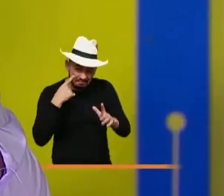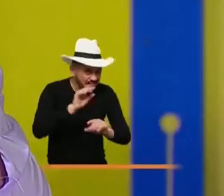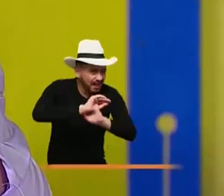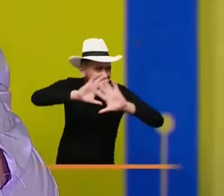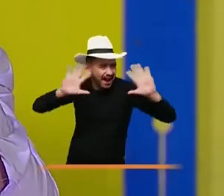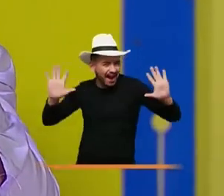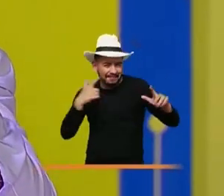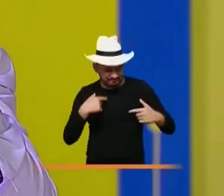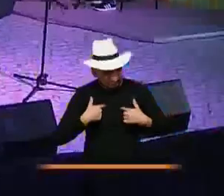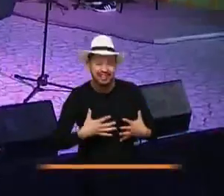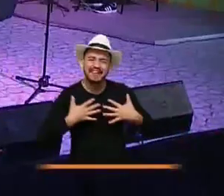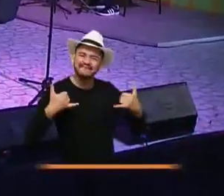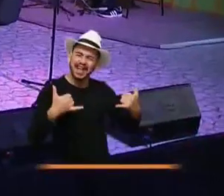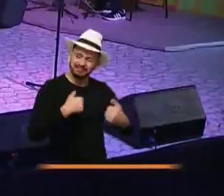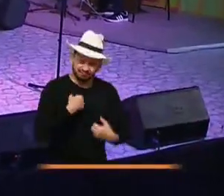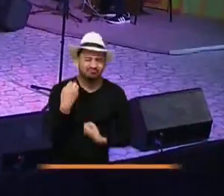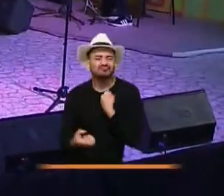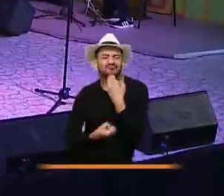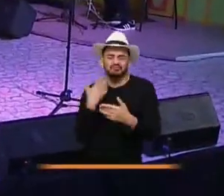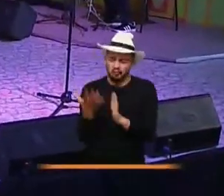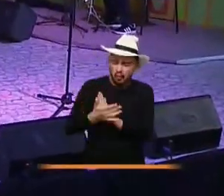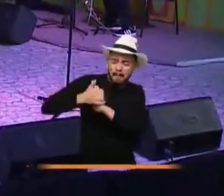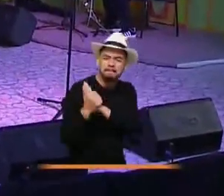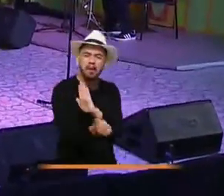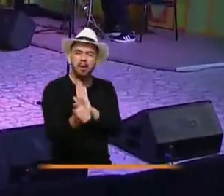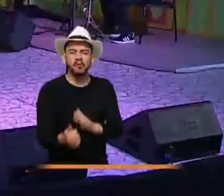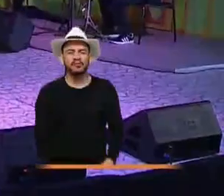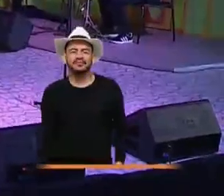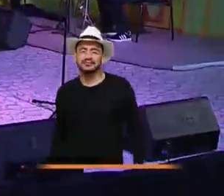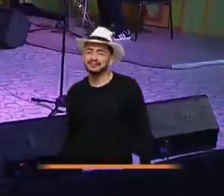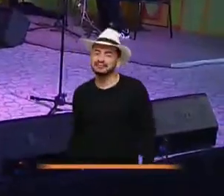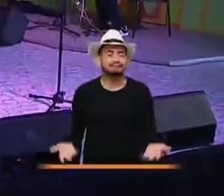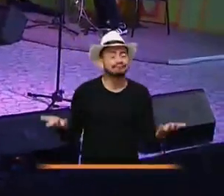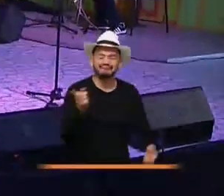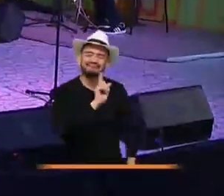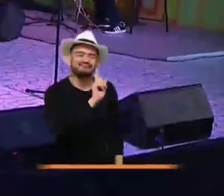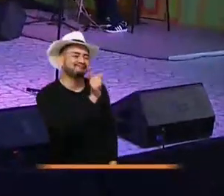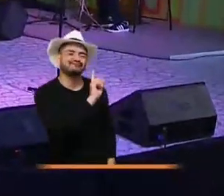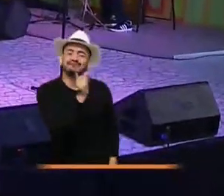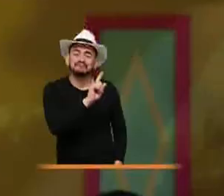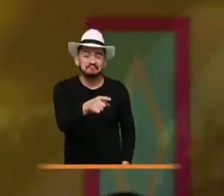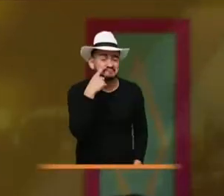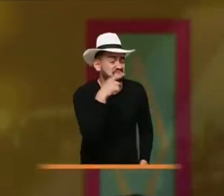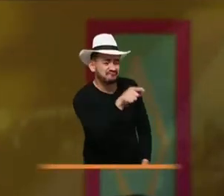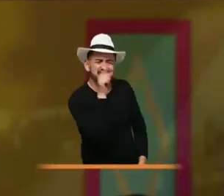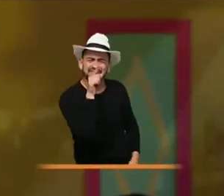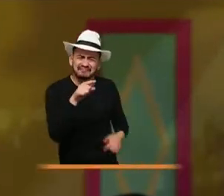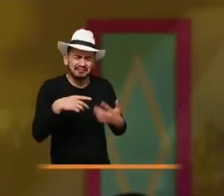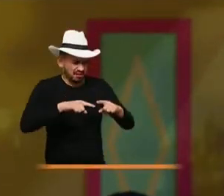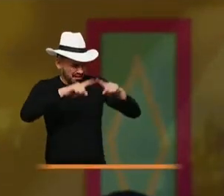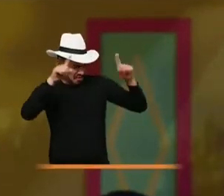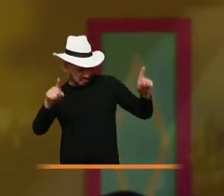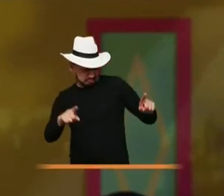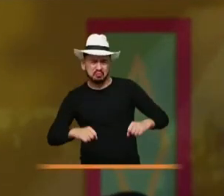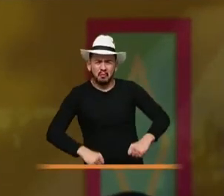más yo de redondo pero si usted es más redondo pues al